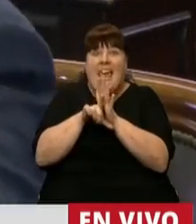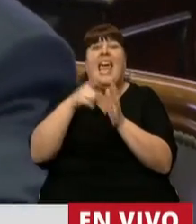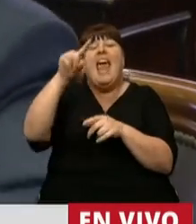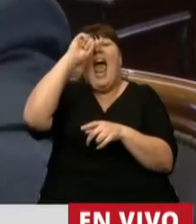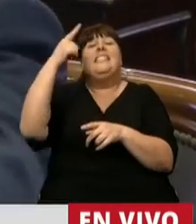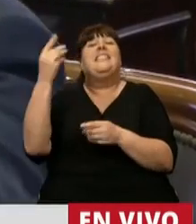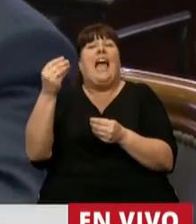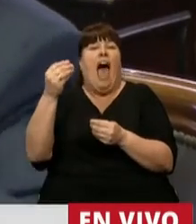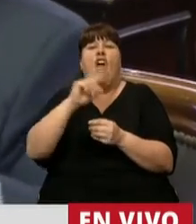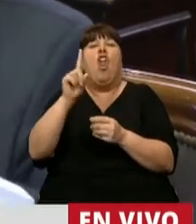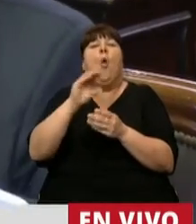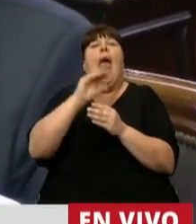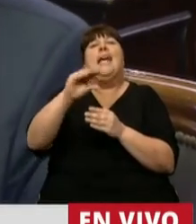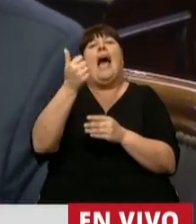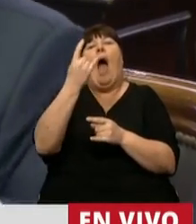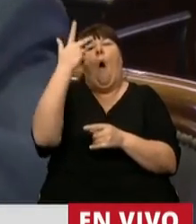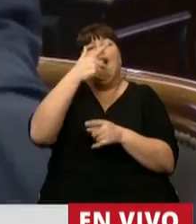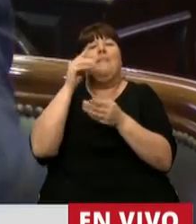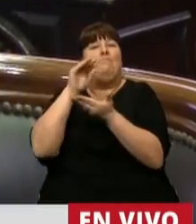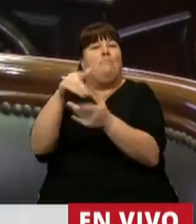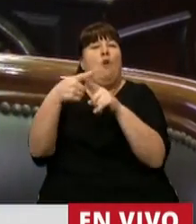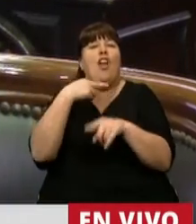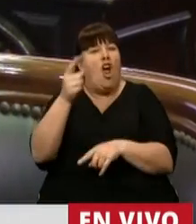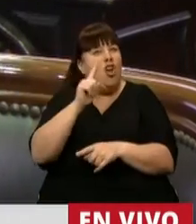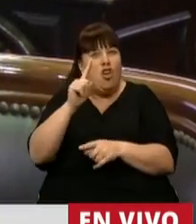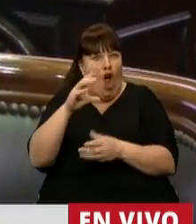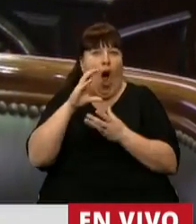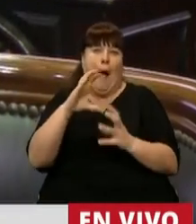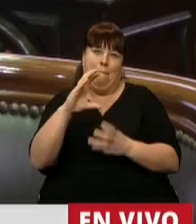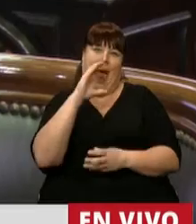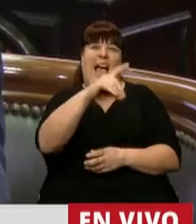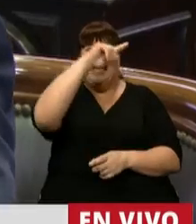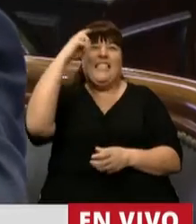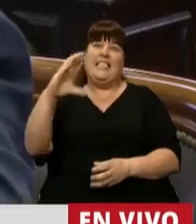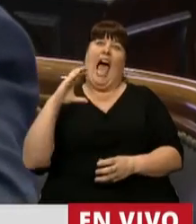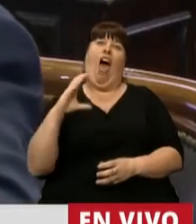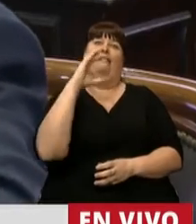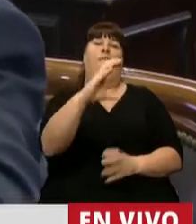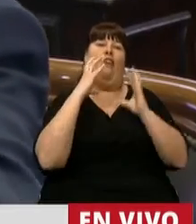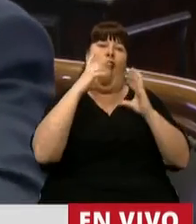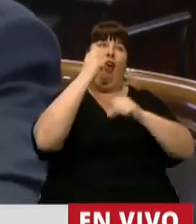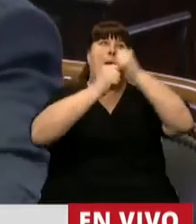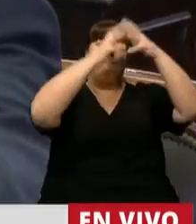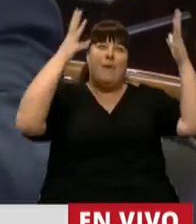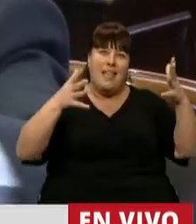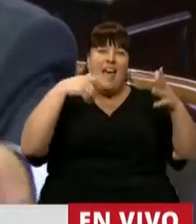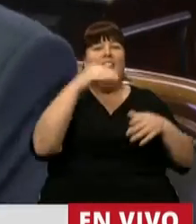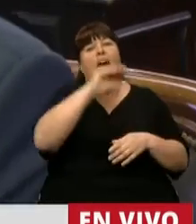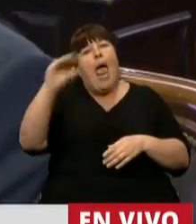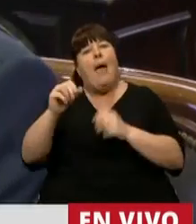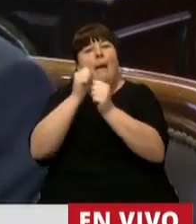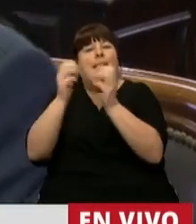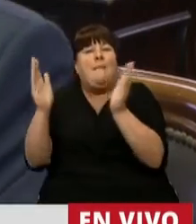del Estado, que no es la asignación universal por hijo, sino que es la asignación del chorro del Estado a estos señores muy grandes, hay que dárselo a